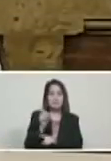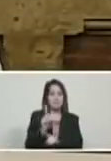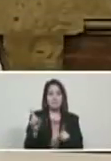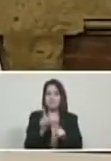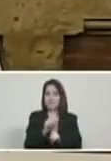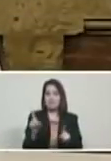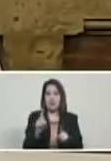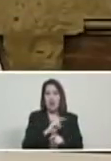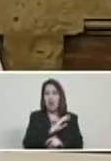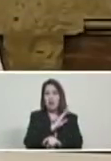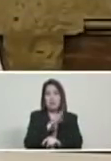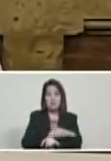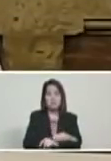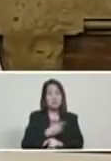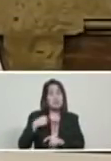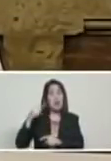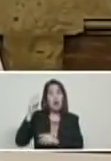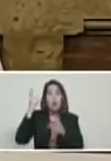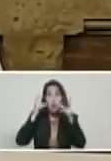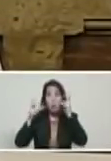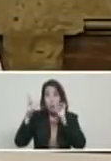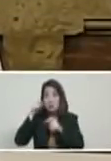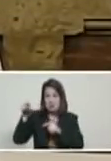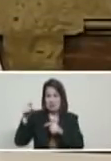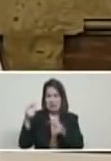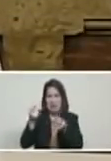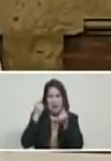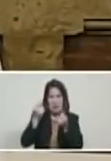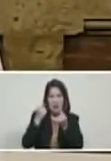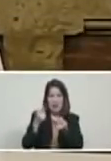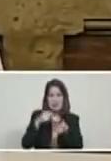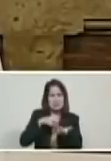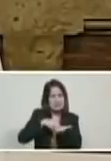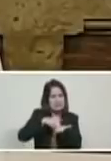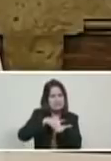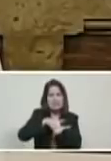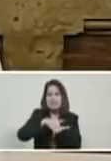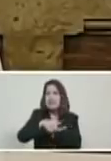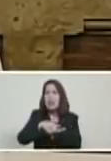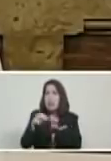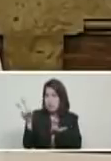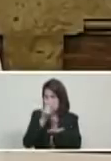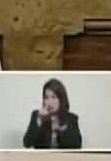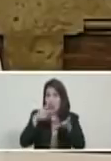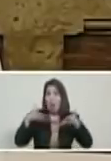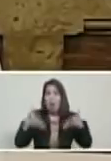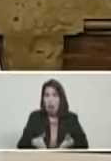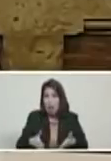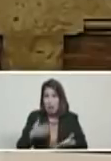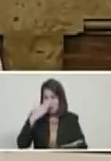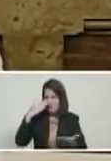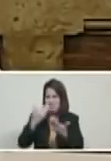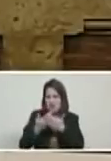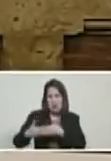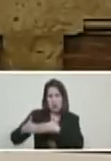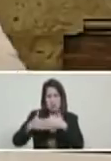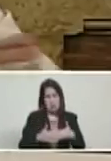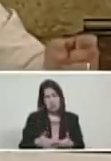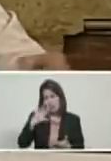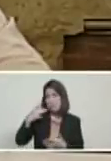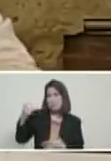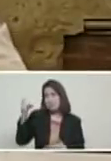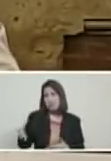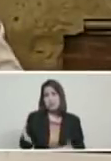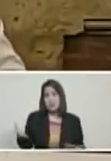Jamás, escuchen señores imperialistas, jamás, jamás Venezuela se va a rendir frente al imperialismo norteamericano. Ni